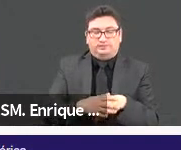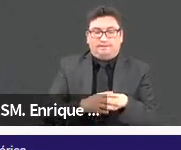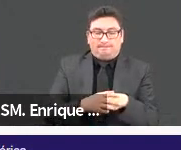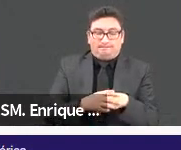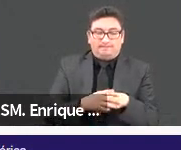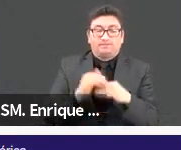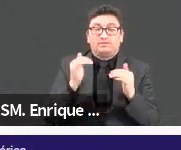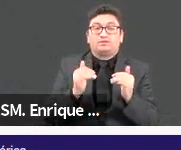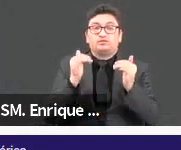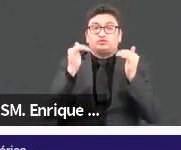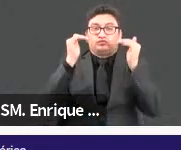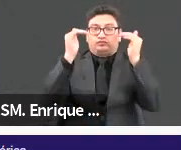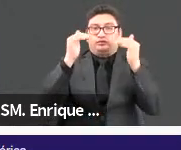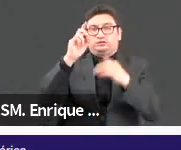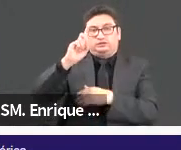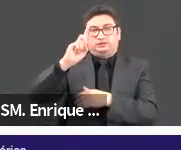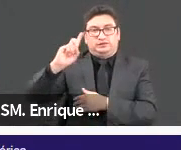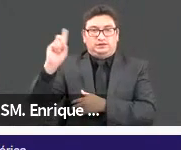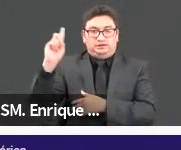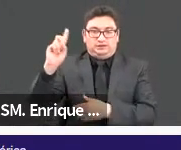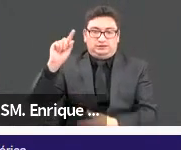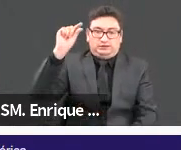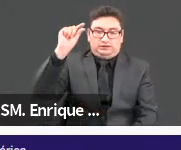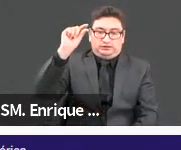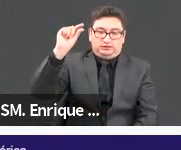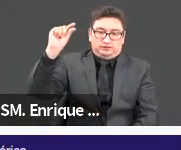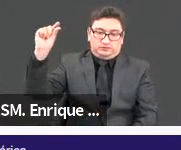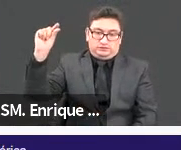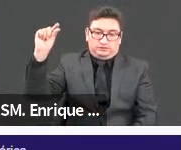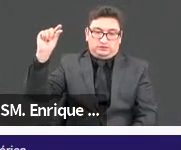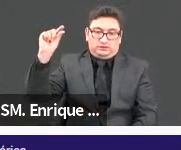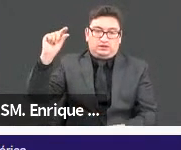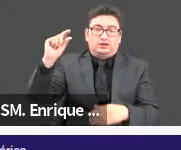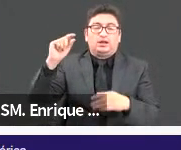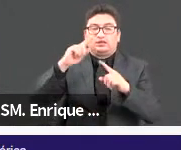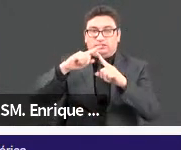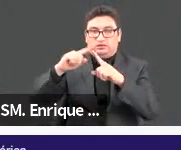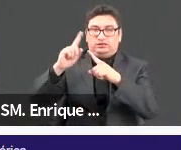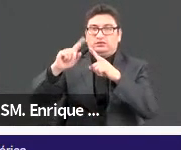parte superior derecha de nuestra pantalla tenemos varias